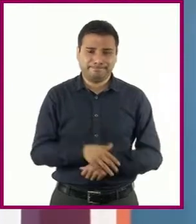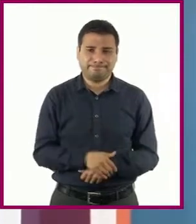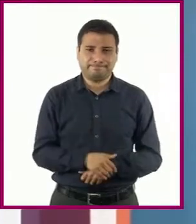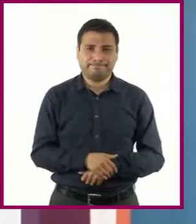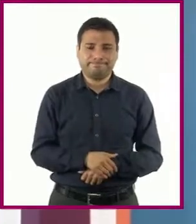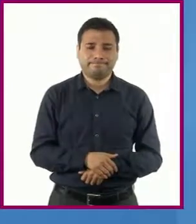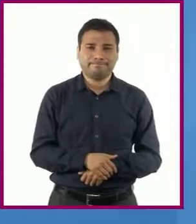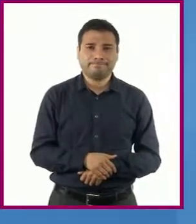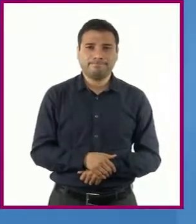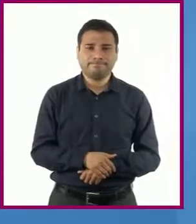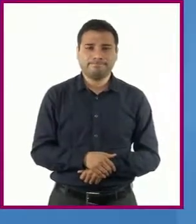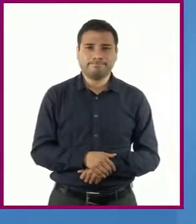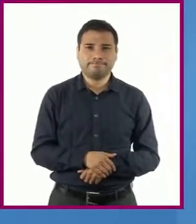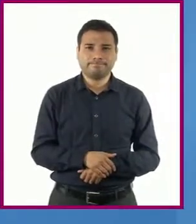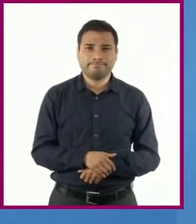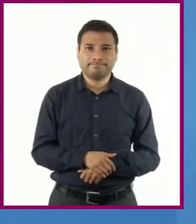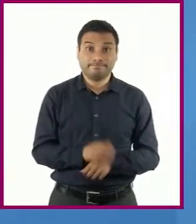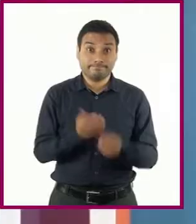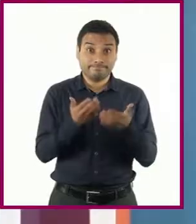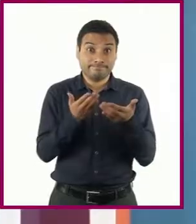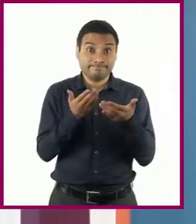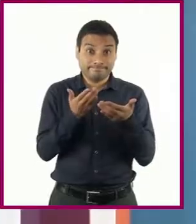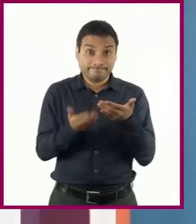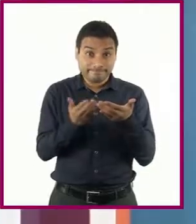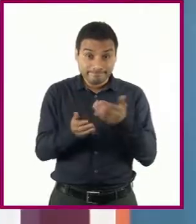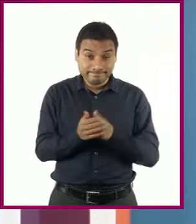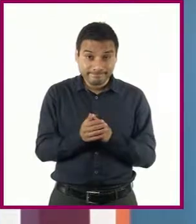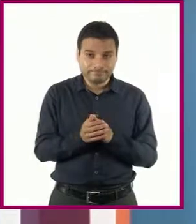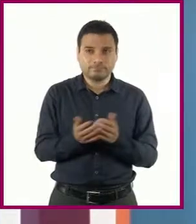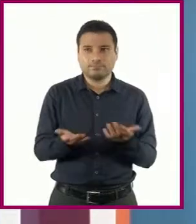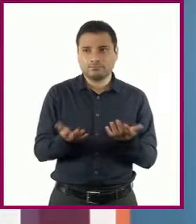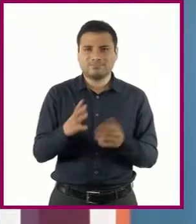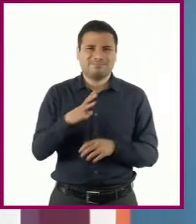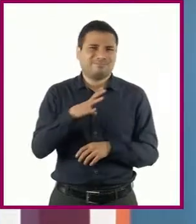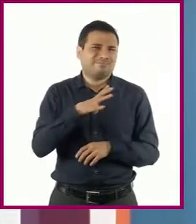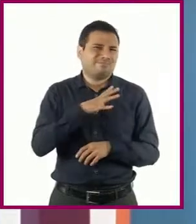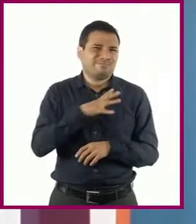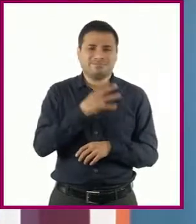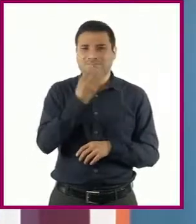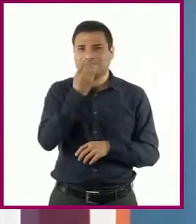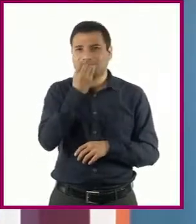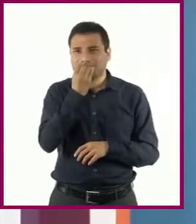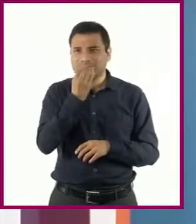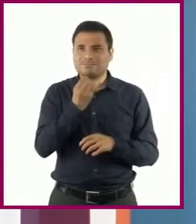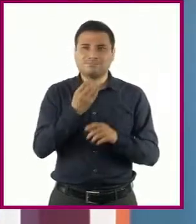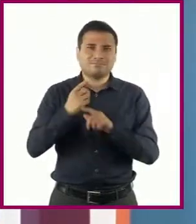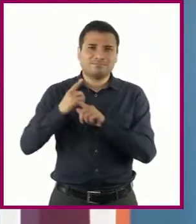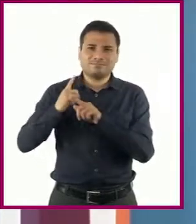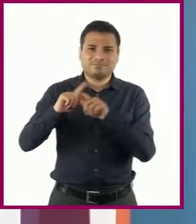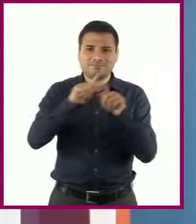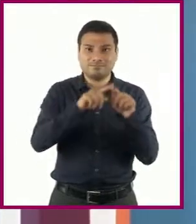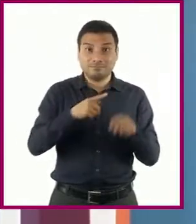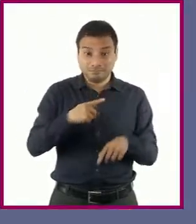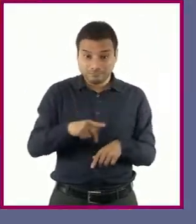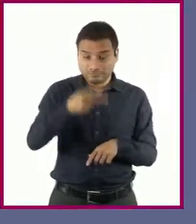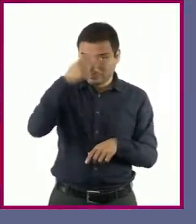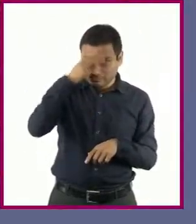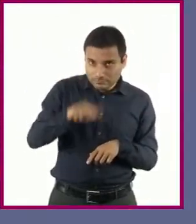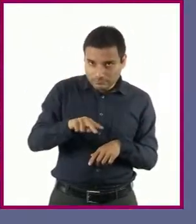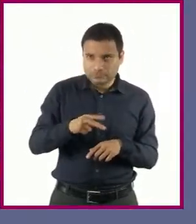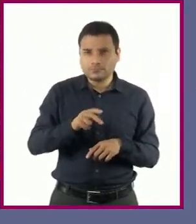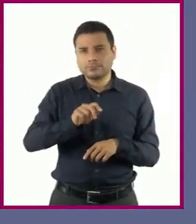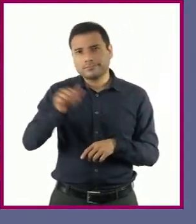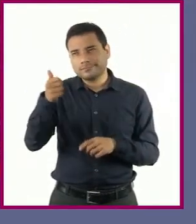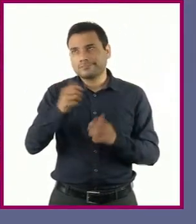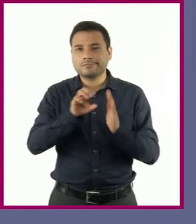países más. Por eso, actualmente, podemos encontrar una gran variedad de comida originaria de otras partes del mundo,